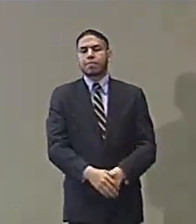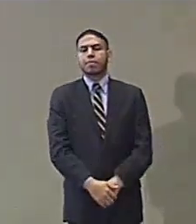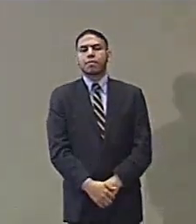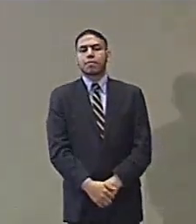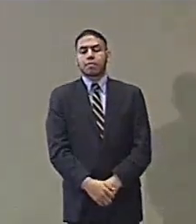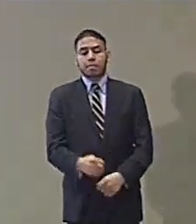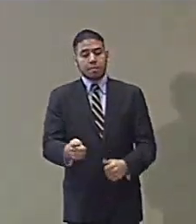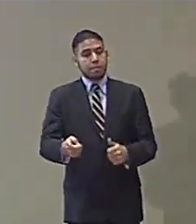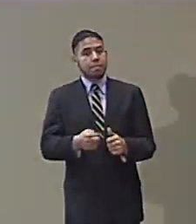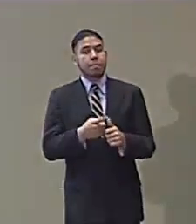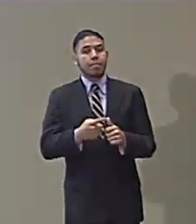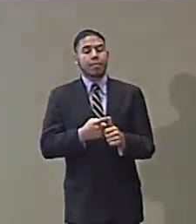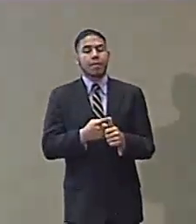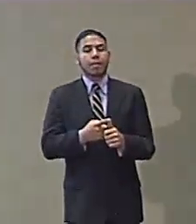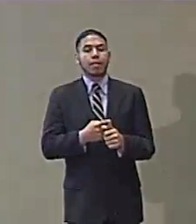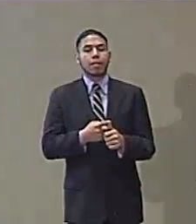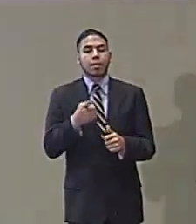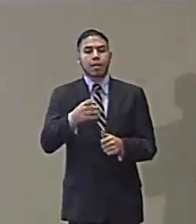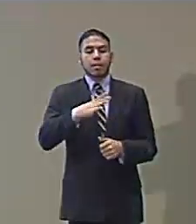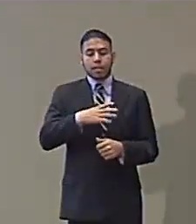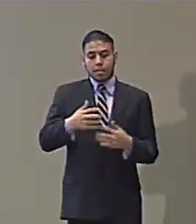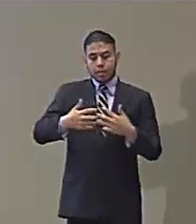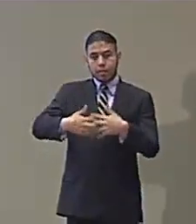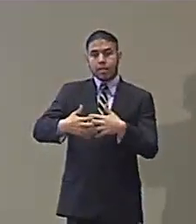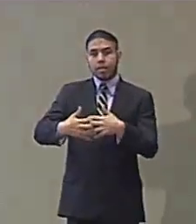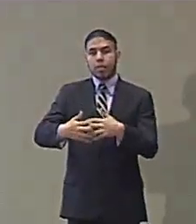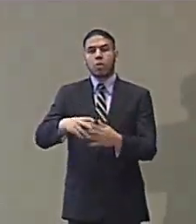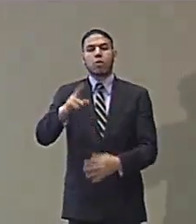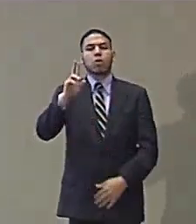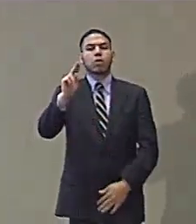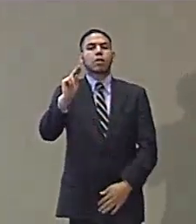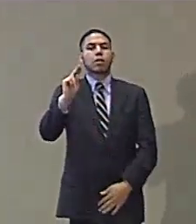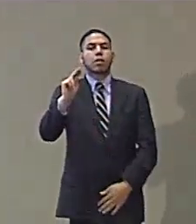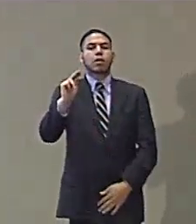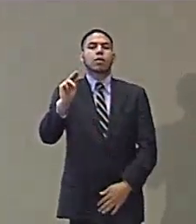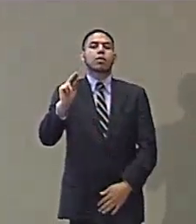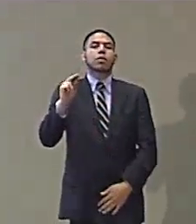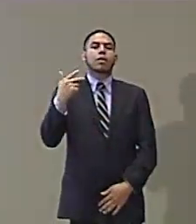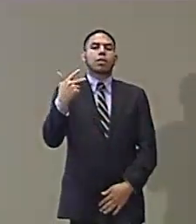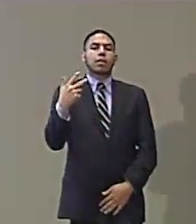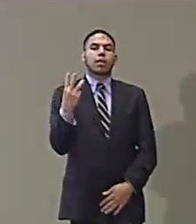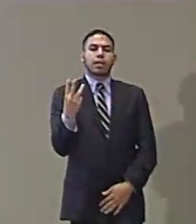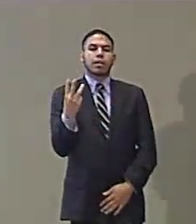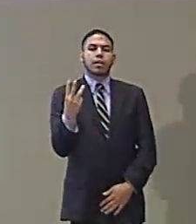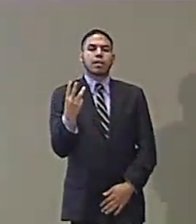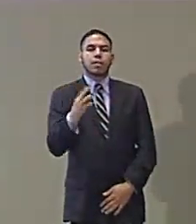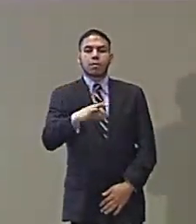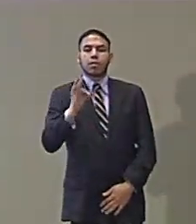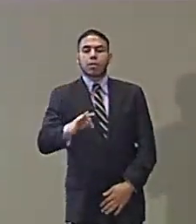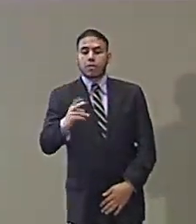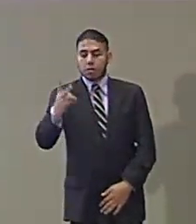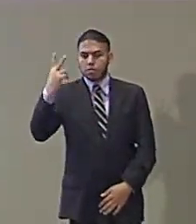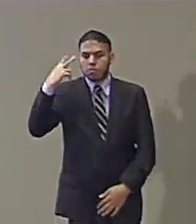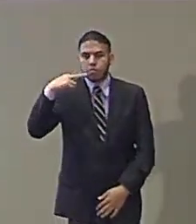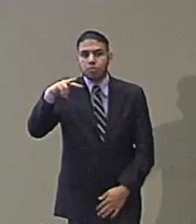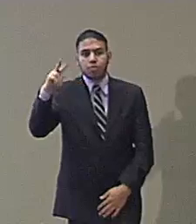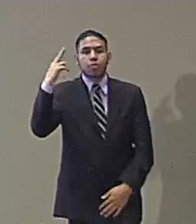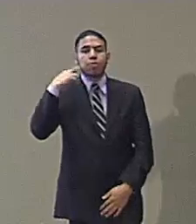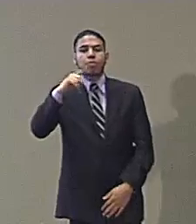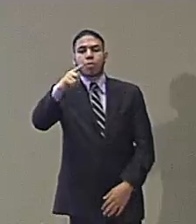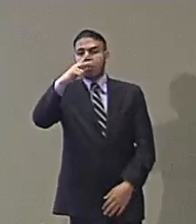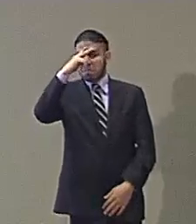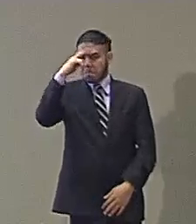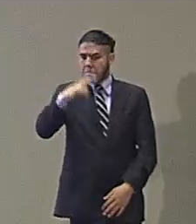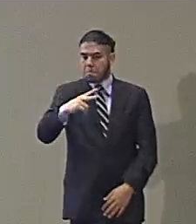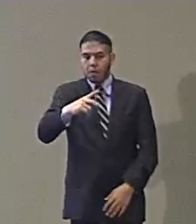es una industria en donde el 87 83 por ciento del viajero en el país es mexicano